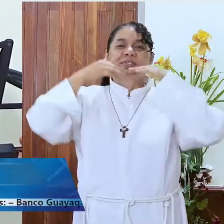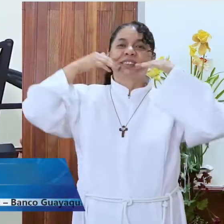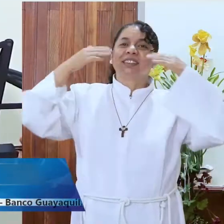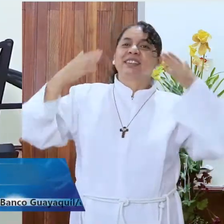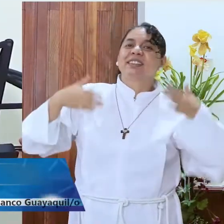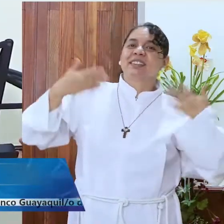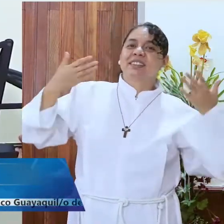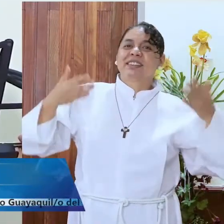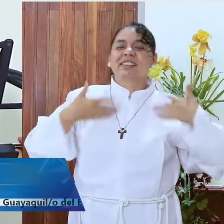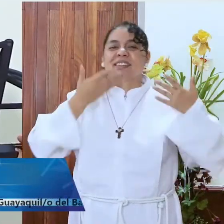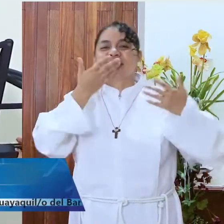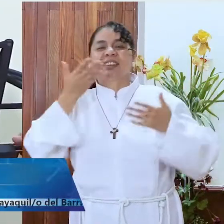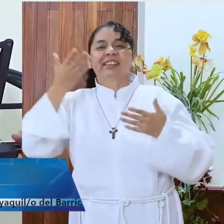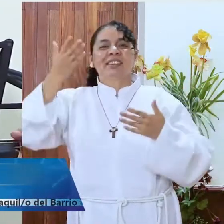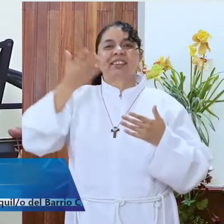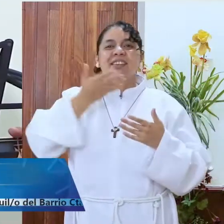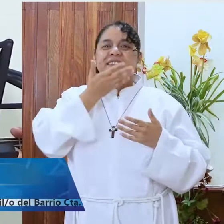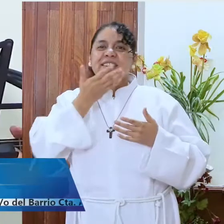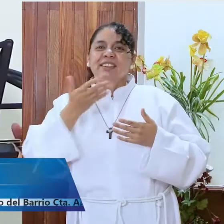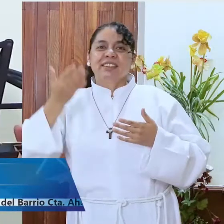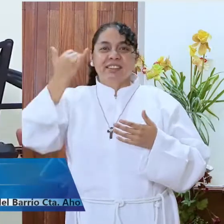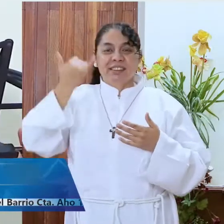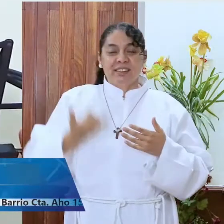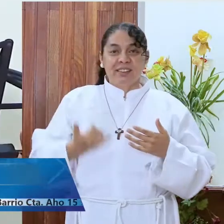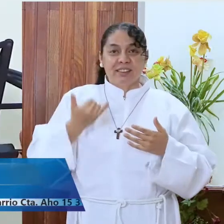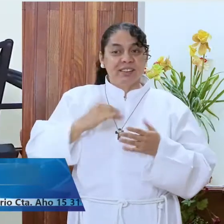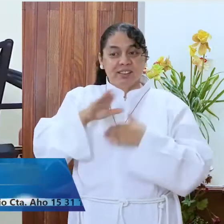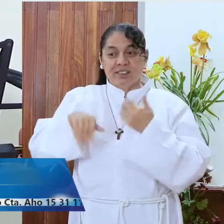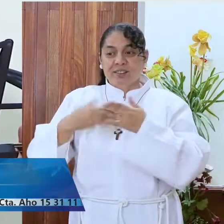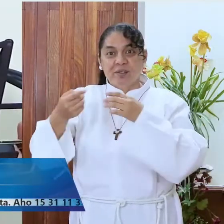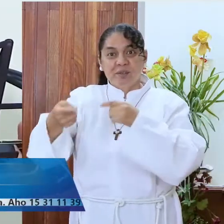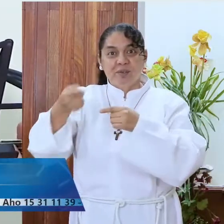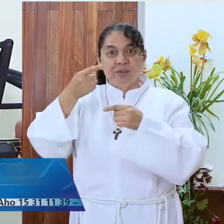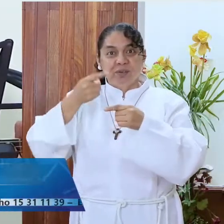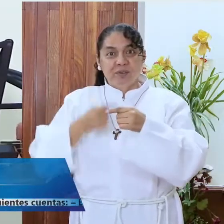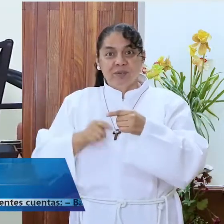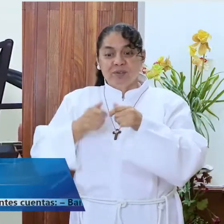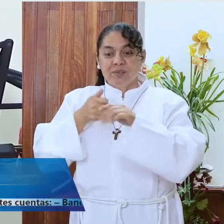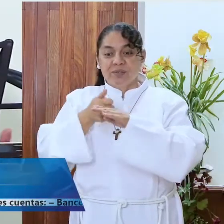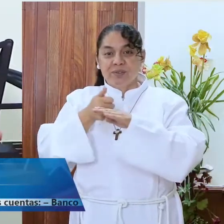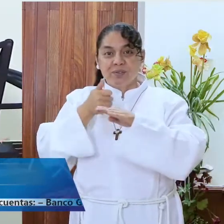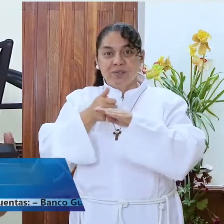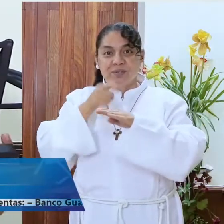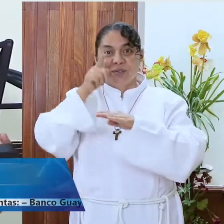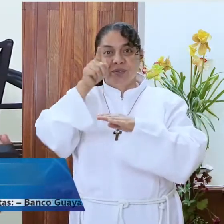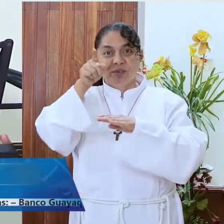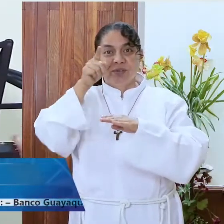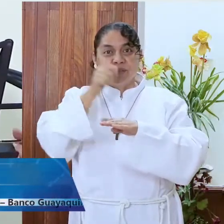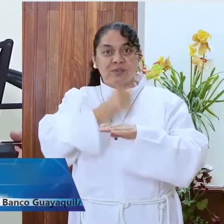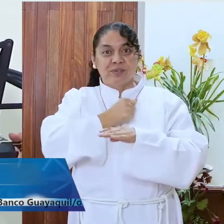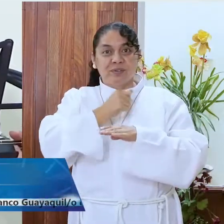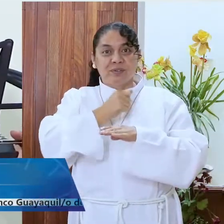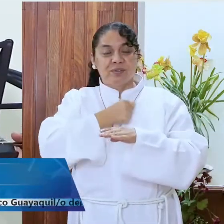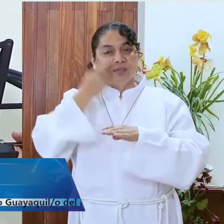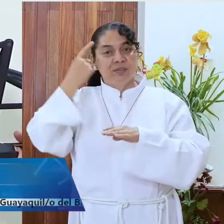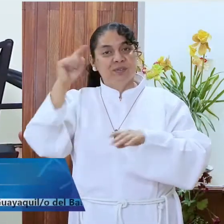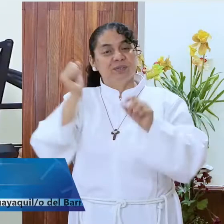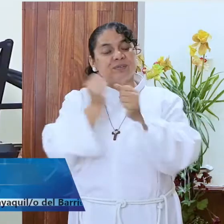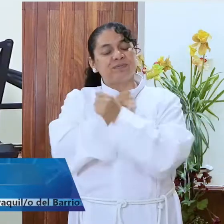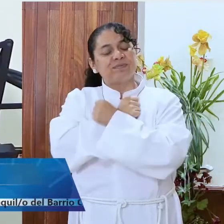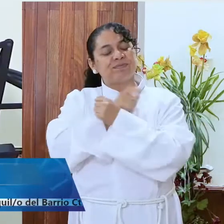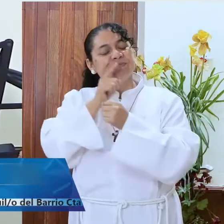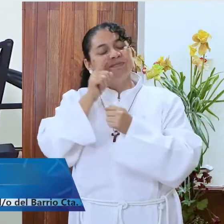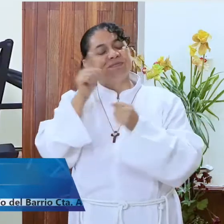cánticos hoy venimos a actuar amarte